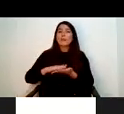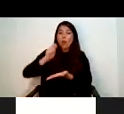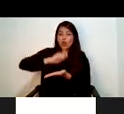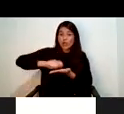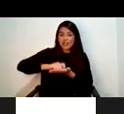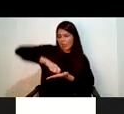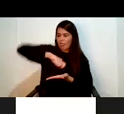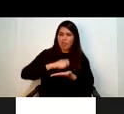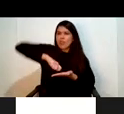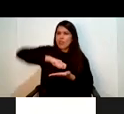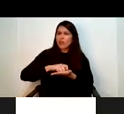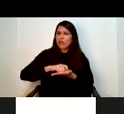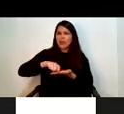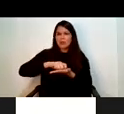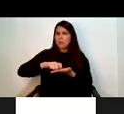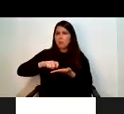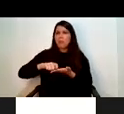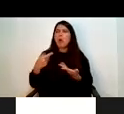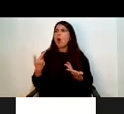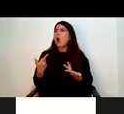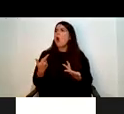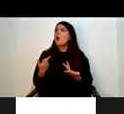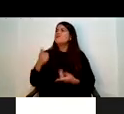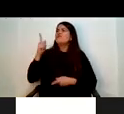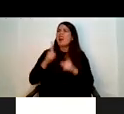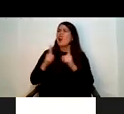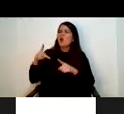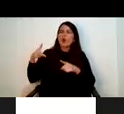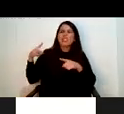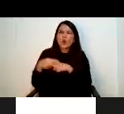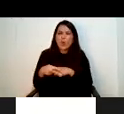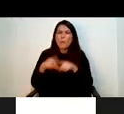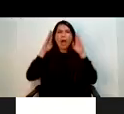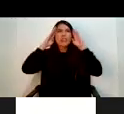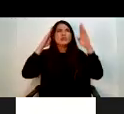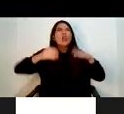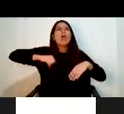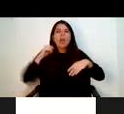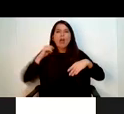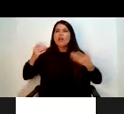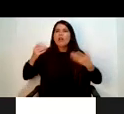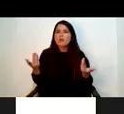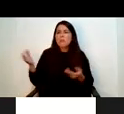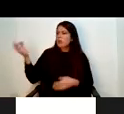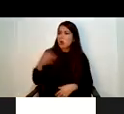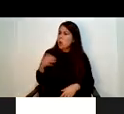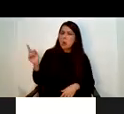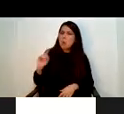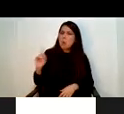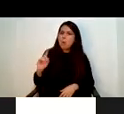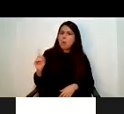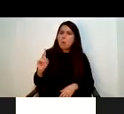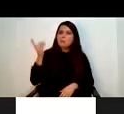escribir, o le impide poder poner atención, y me dice, no, me dice, es